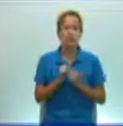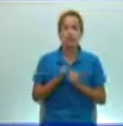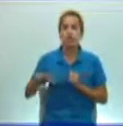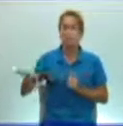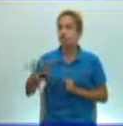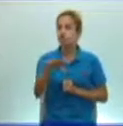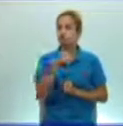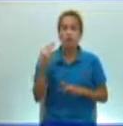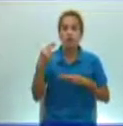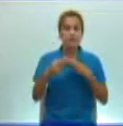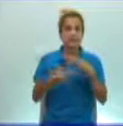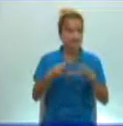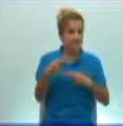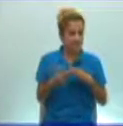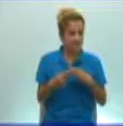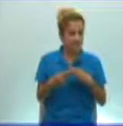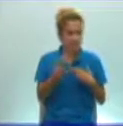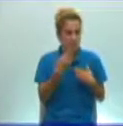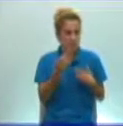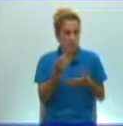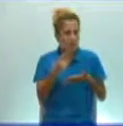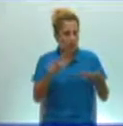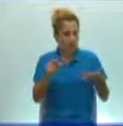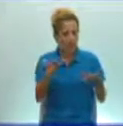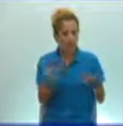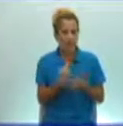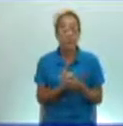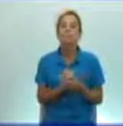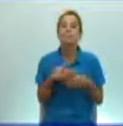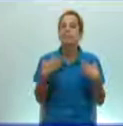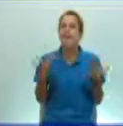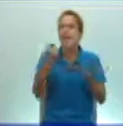hacer para ser un buen escritor es